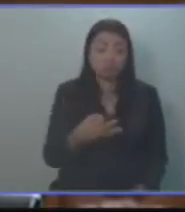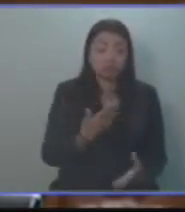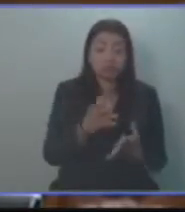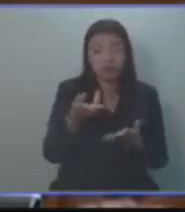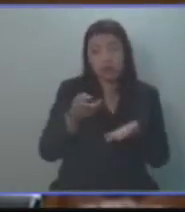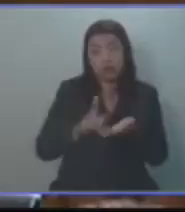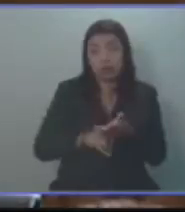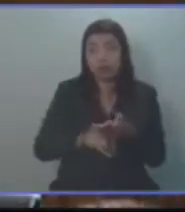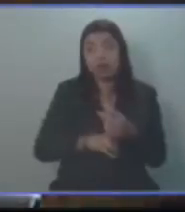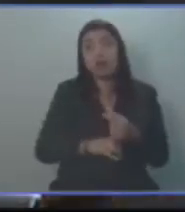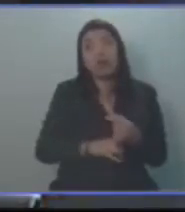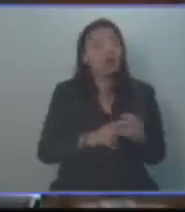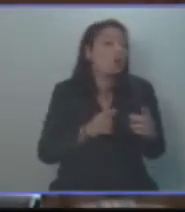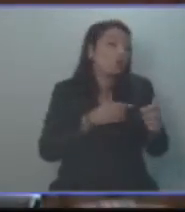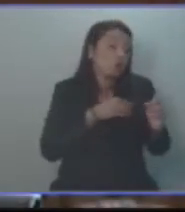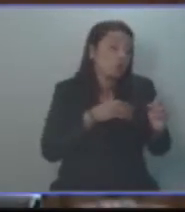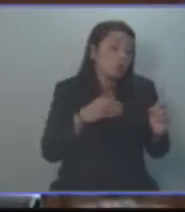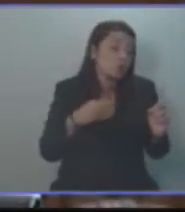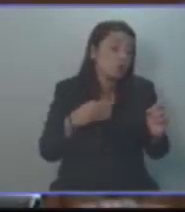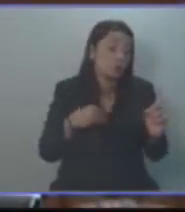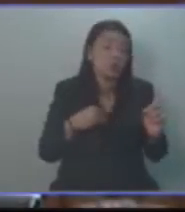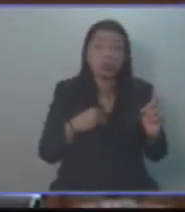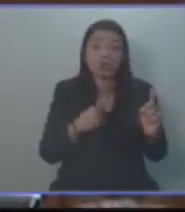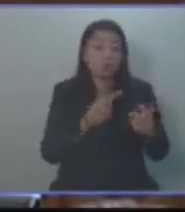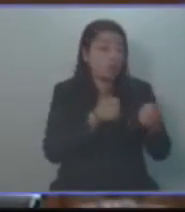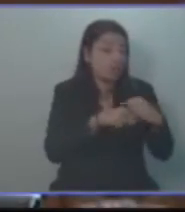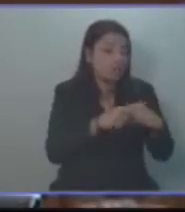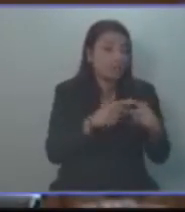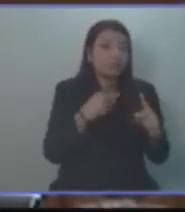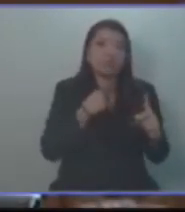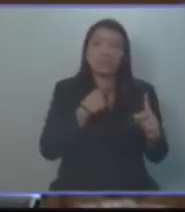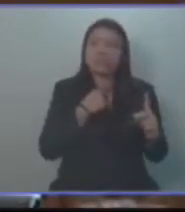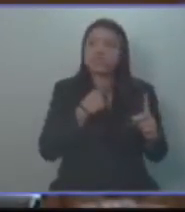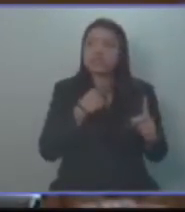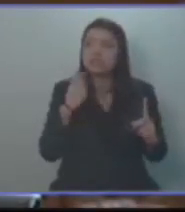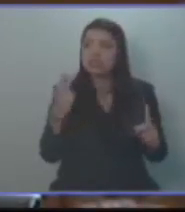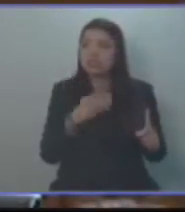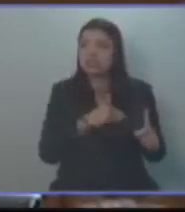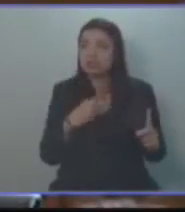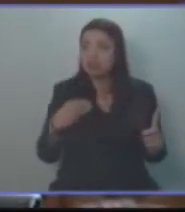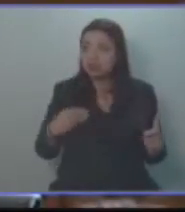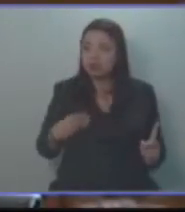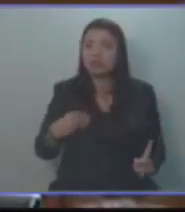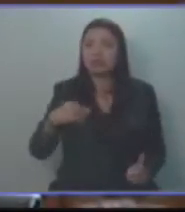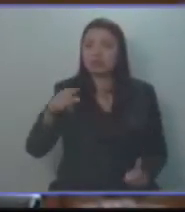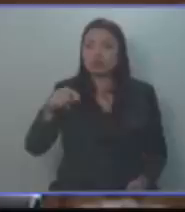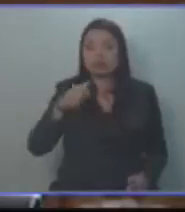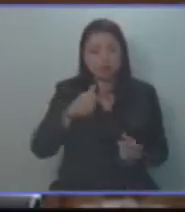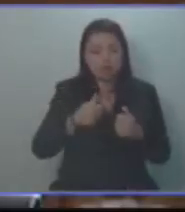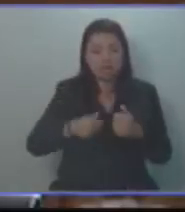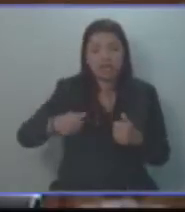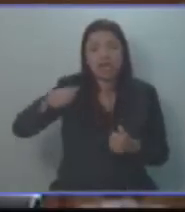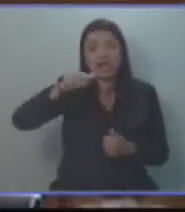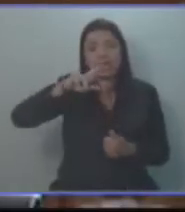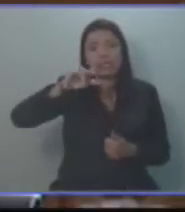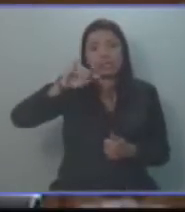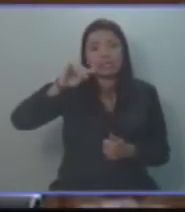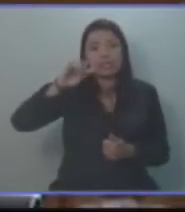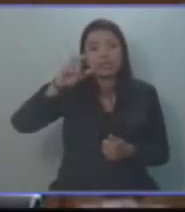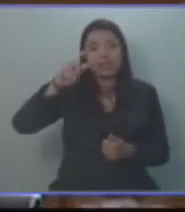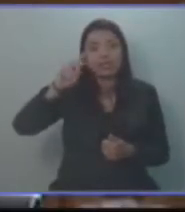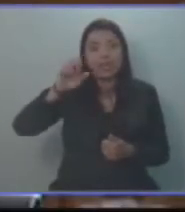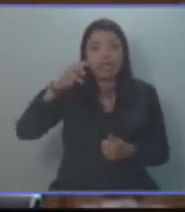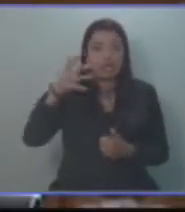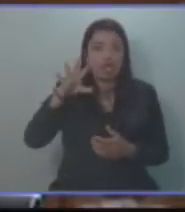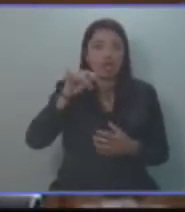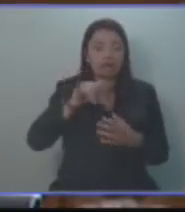ausencia justificada del médico agregado o de planta, recibirá el médico residente de mayor jerarquía asignado a ese